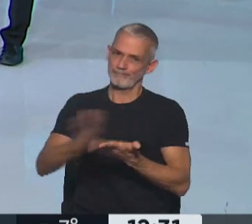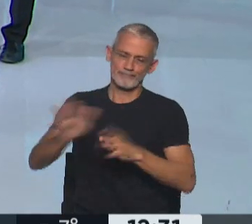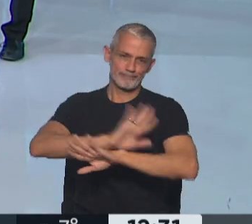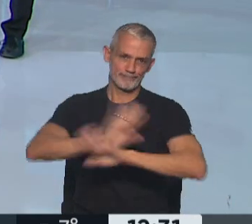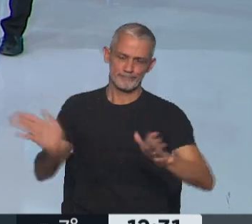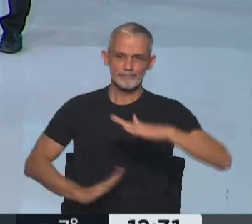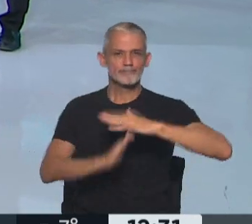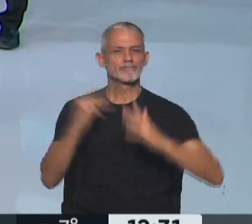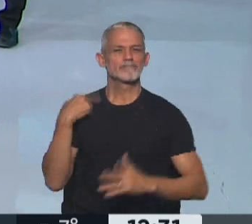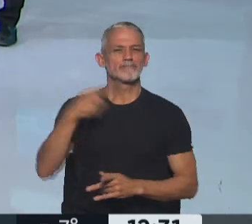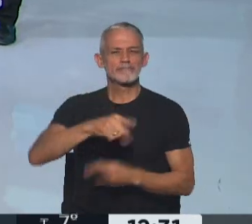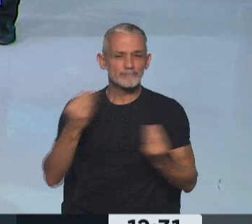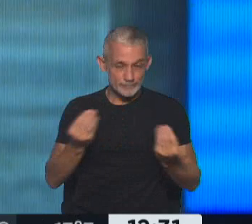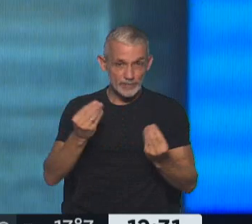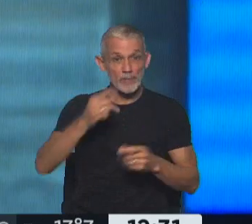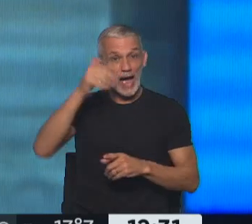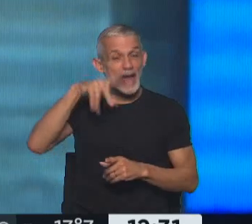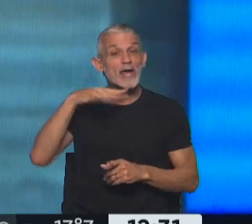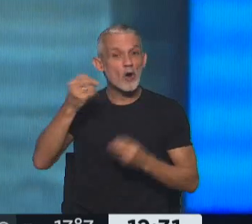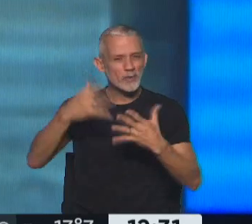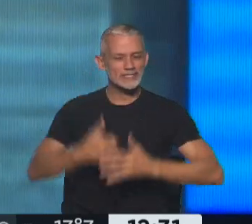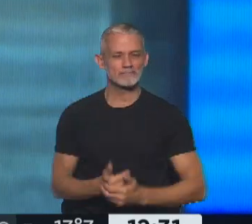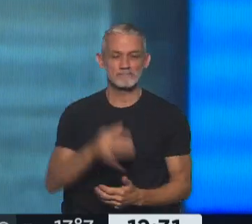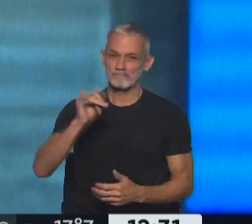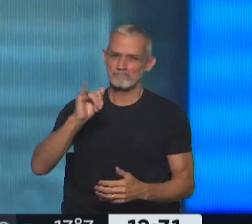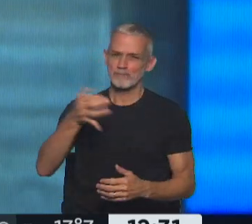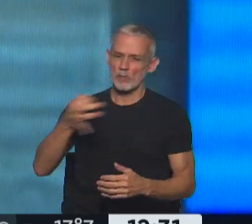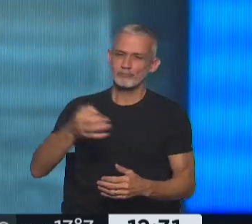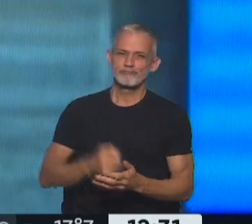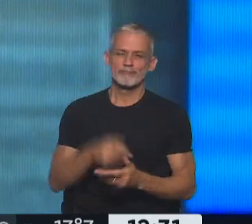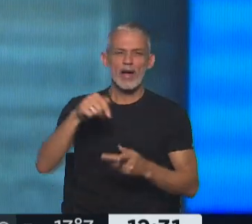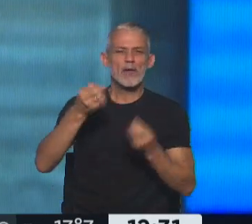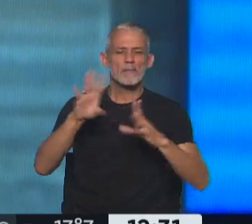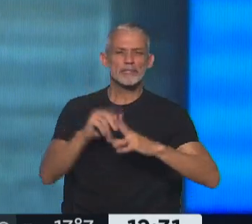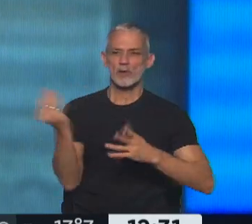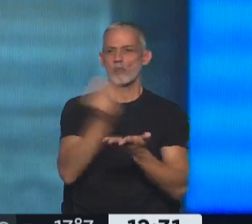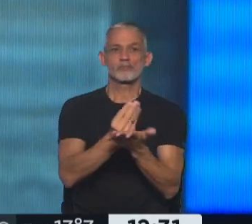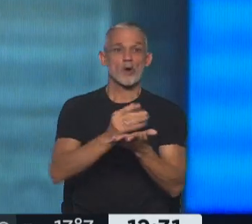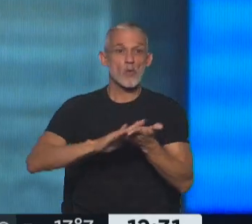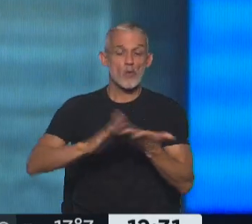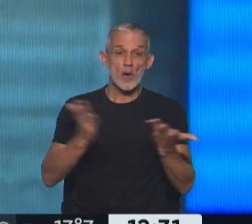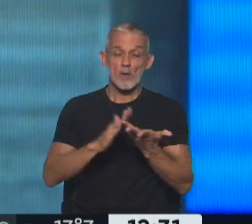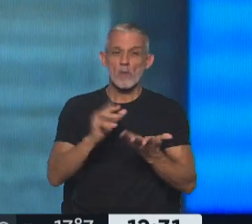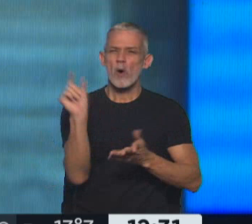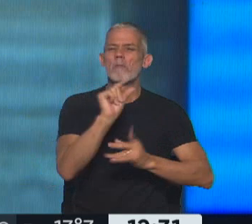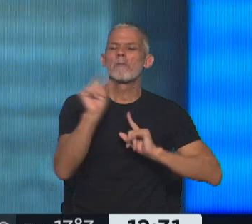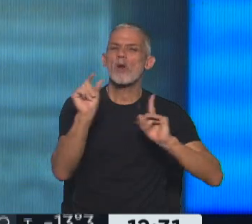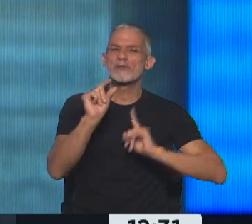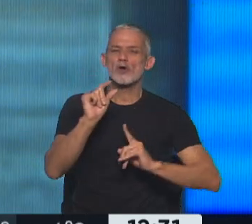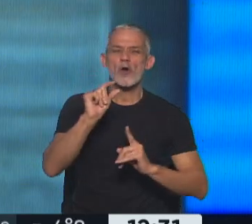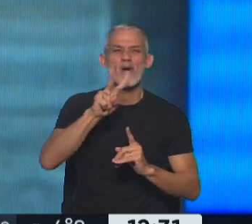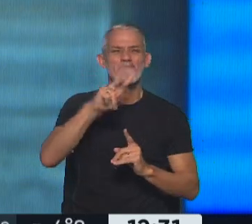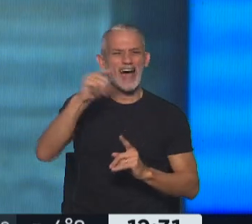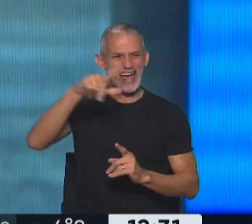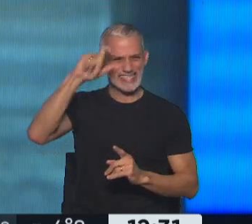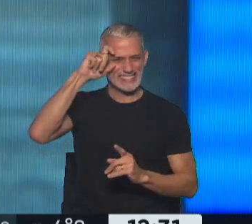del inca lejos bienvenido muy buenos días y comienza ahora la gestión por lo menos como interino de nicolás valle